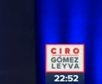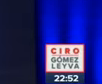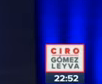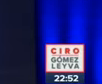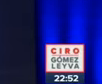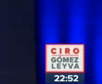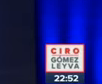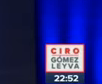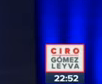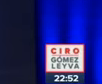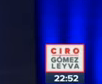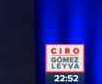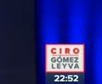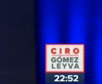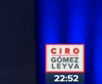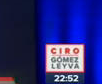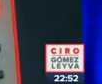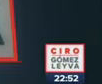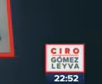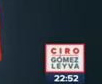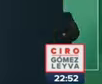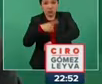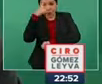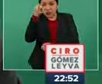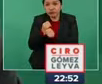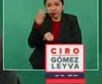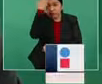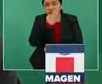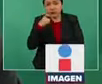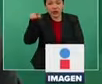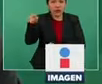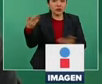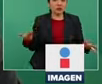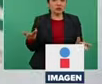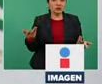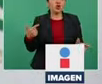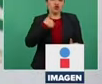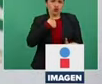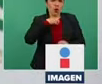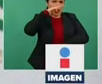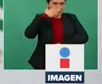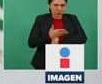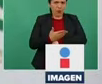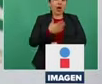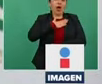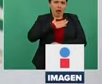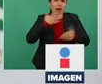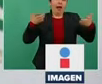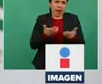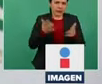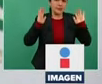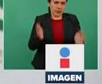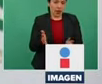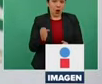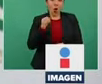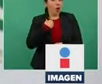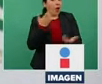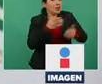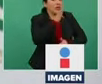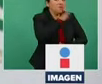de la línea 12. Esto respondió. Entonces, yo hice lo que tenía que hacer. Si no, no estaría